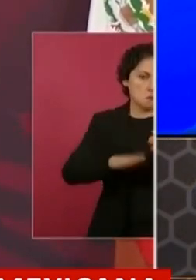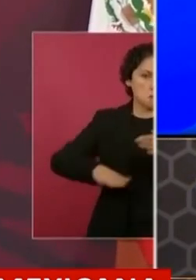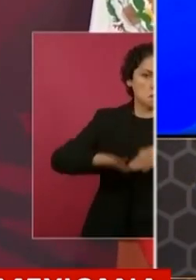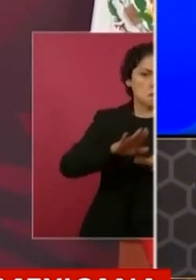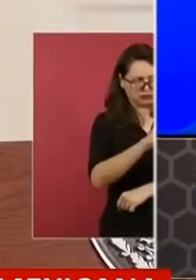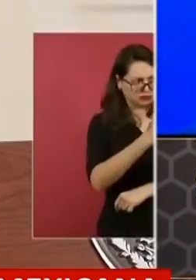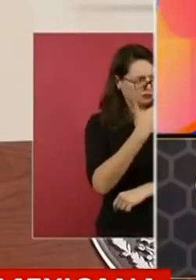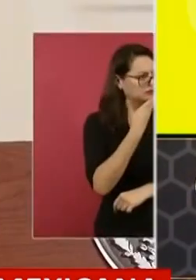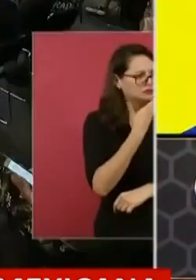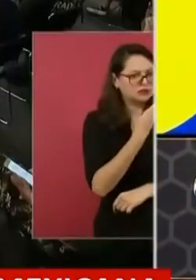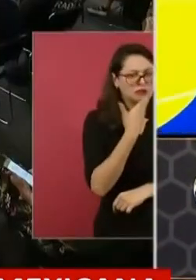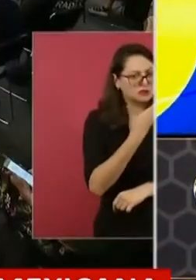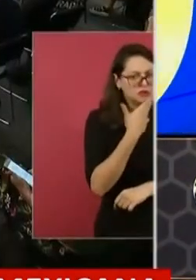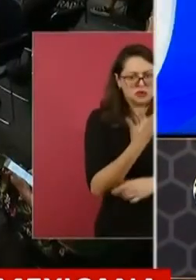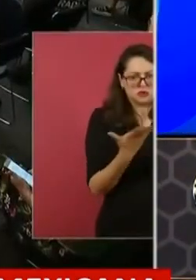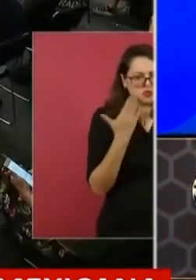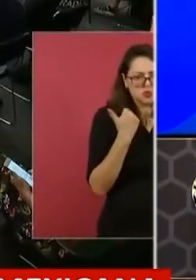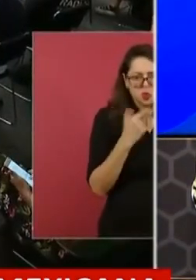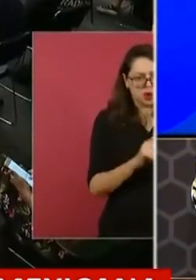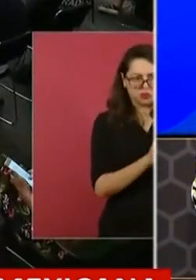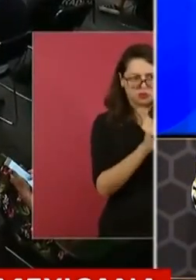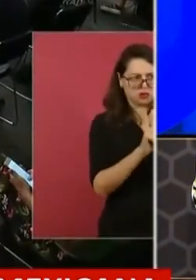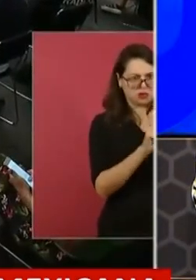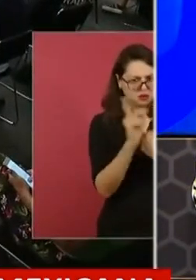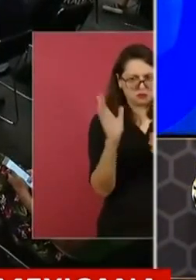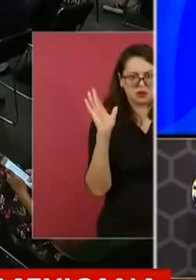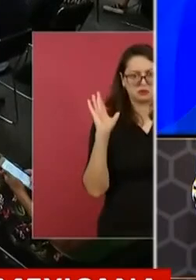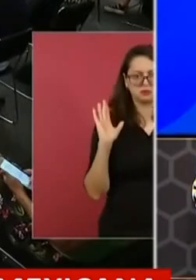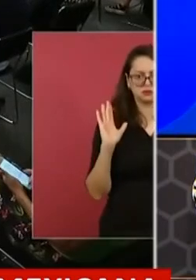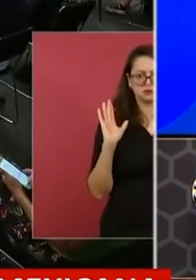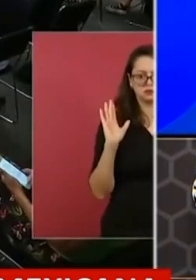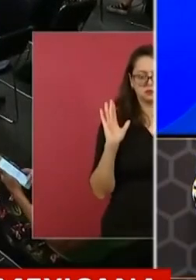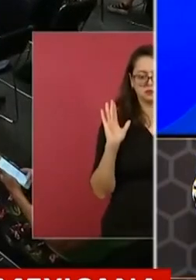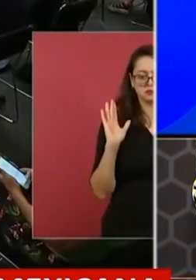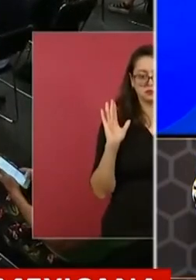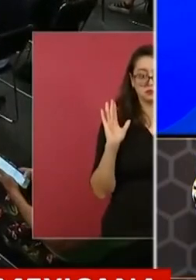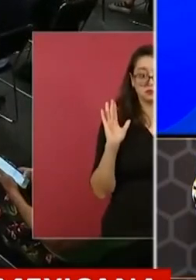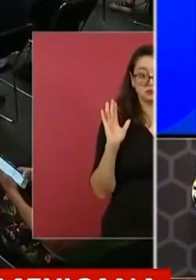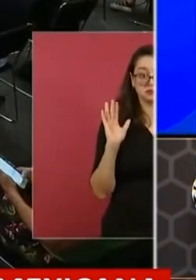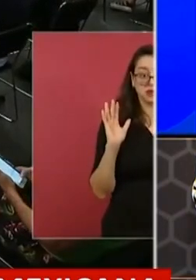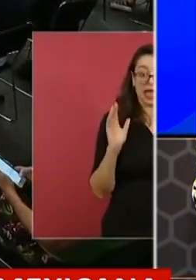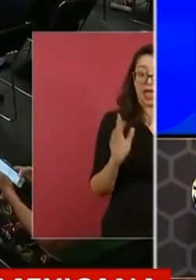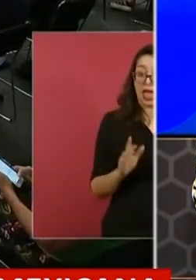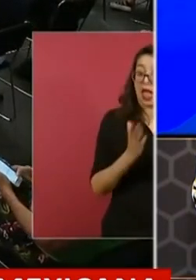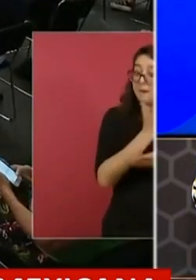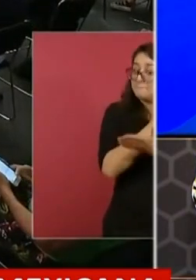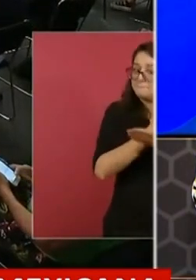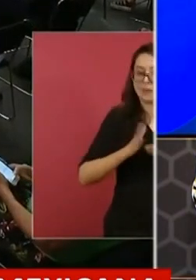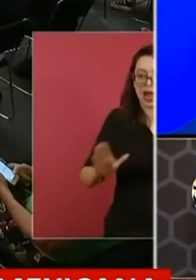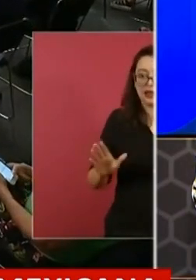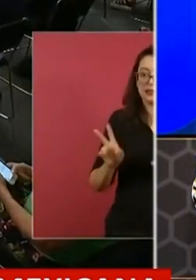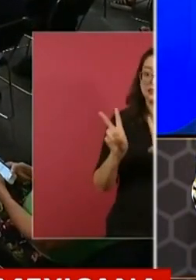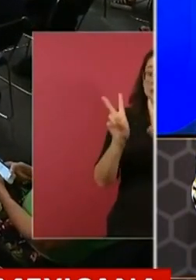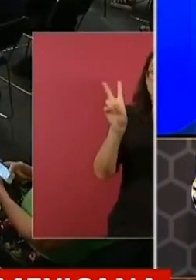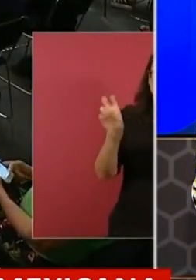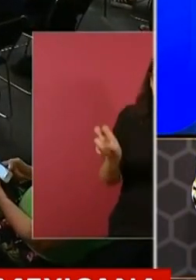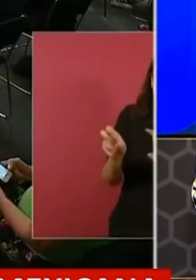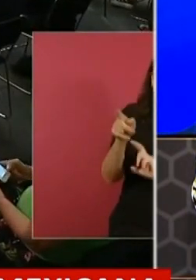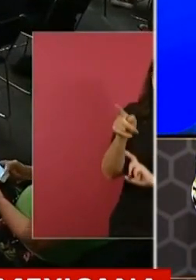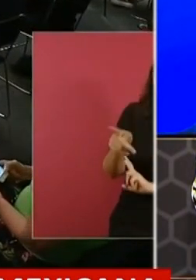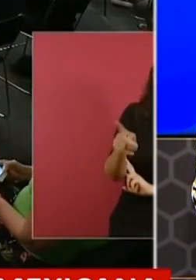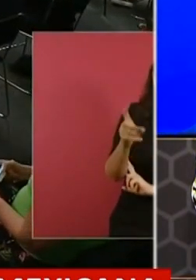tiene sobre la familia? De hecho, yo quiero compartirles que ingresé el 21 de febrero de este